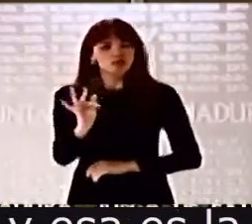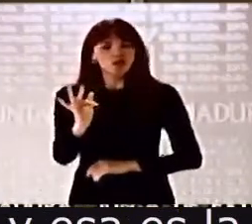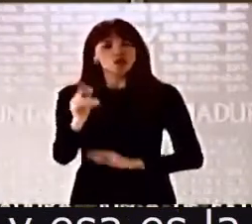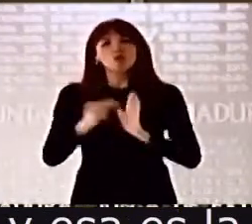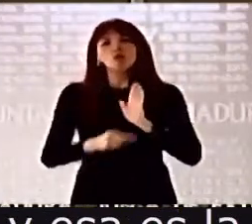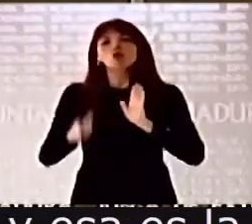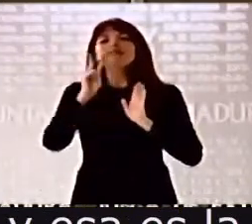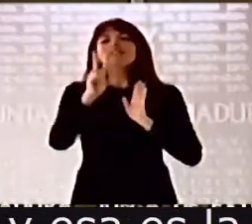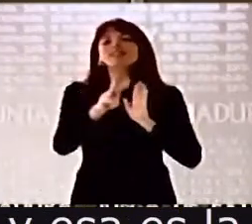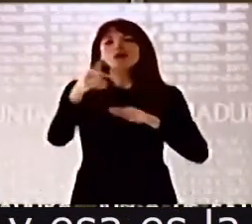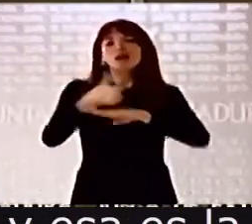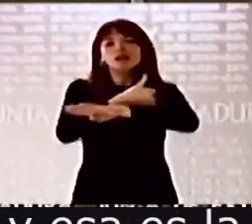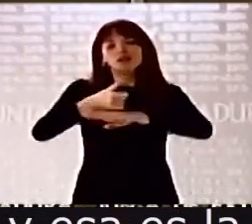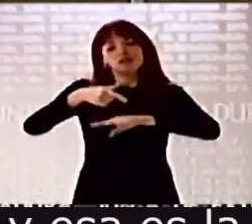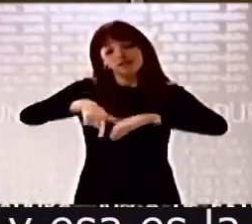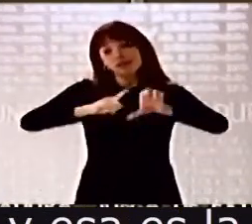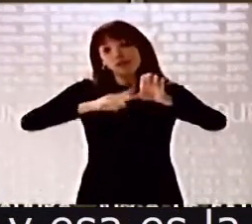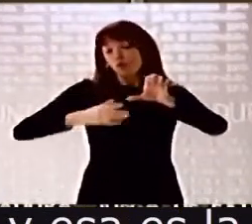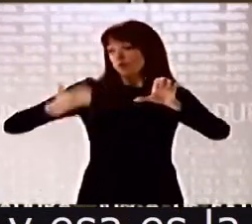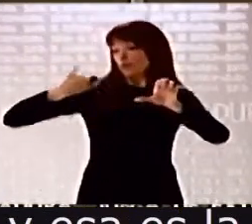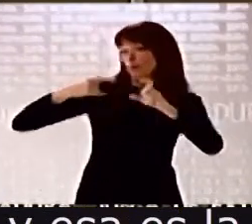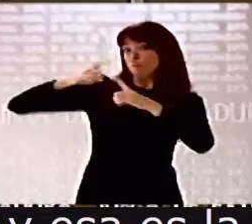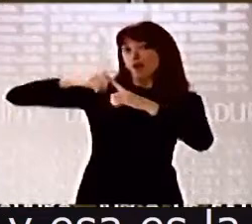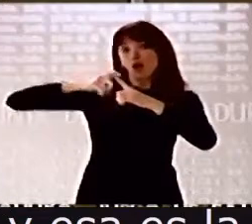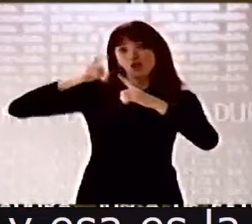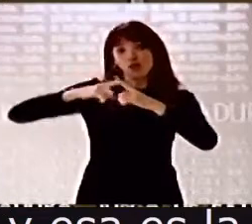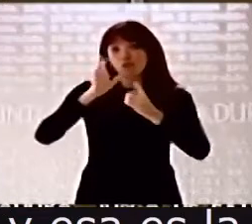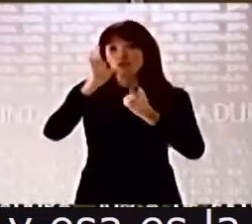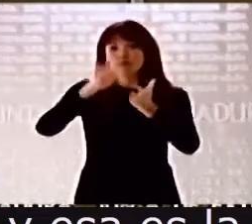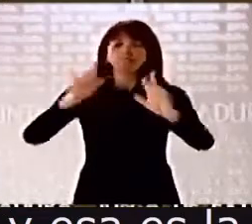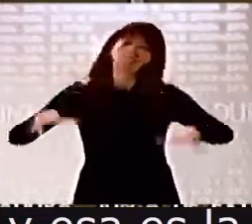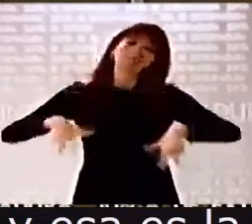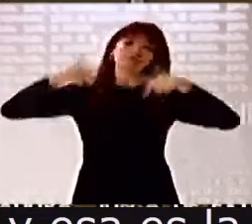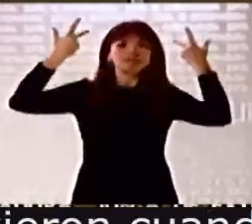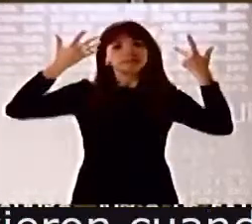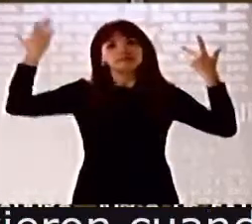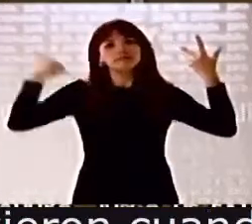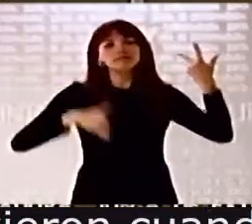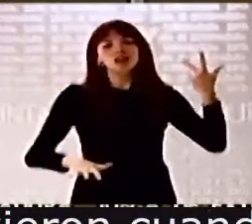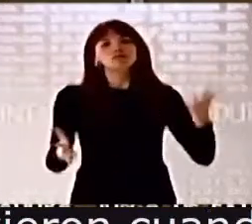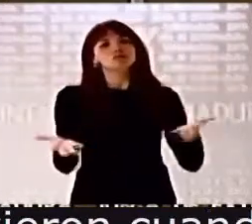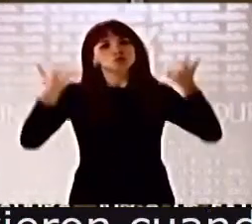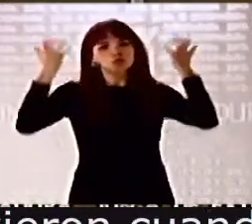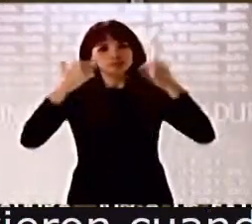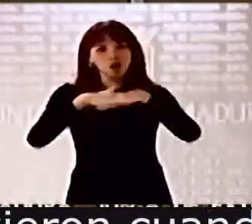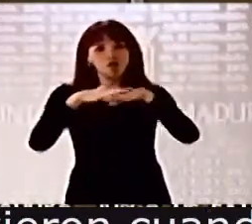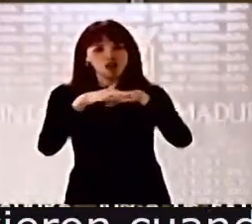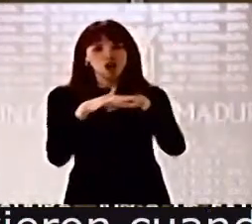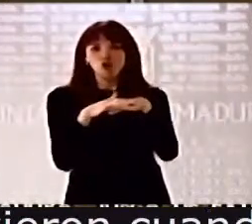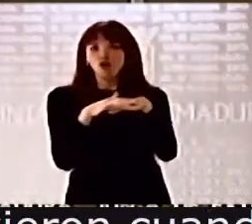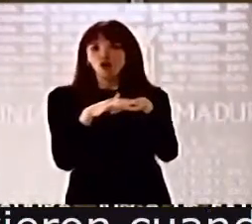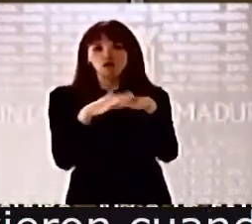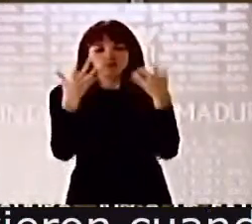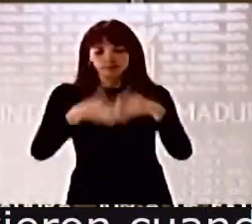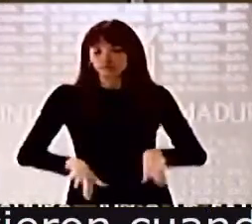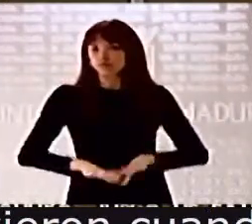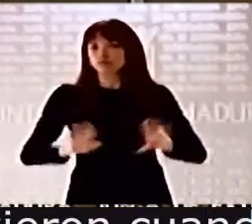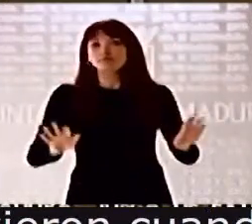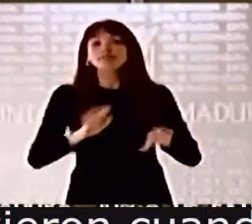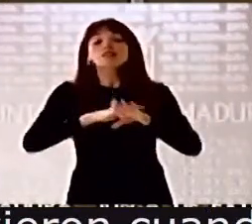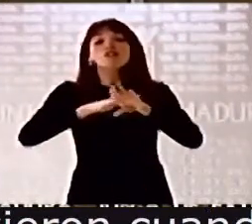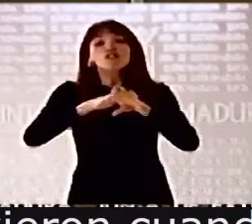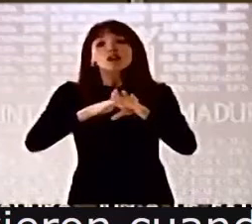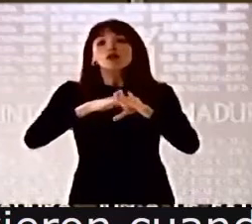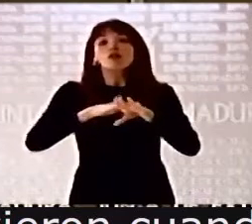que tuvieron los extremeños y extremeñas el pasado mes de mayo, cuando permitieron que en el minuto 1 hubiera Gobierno y en el minuto 2 se